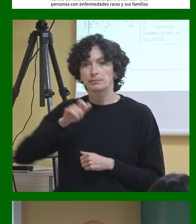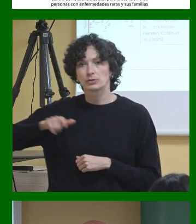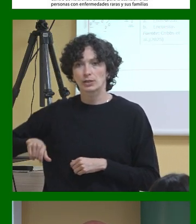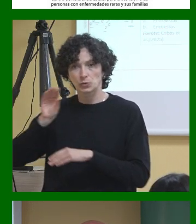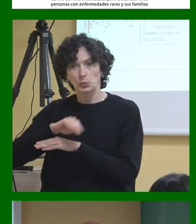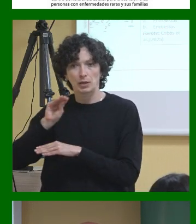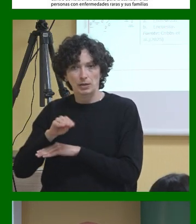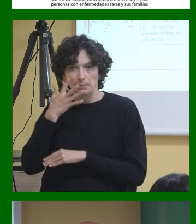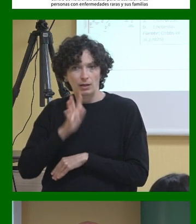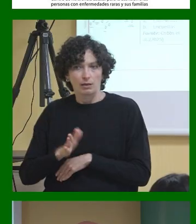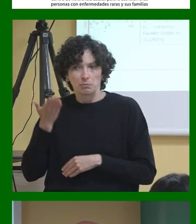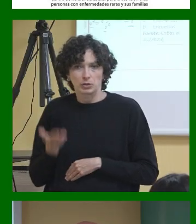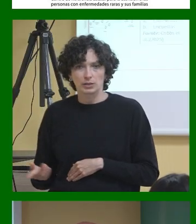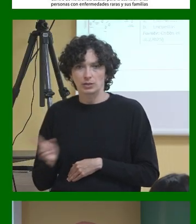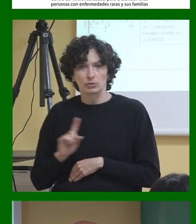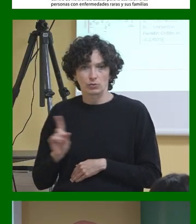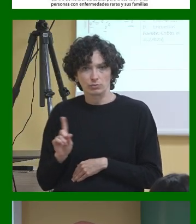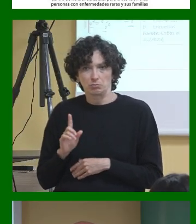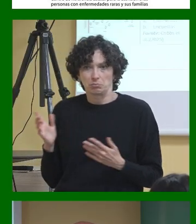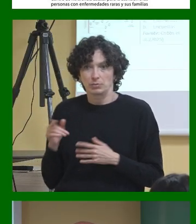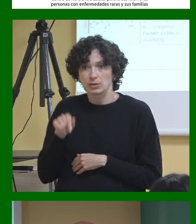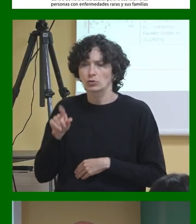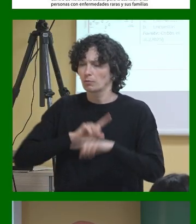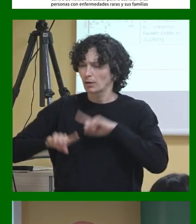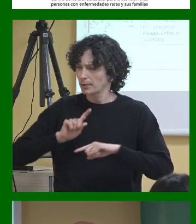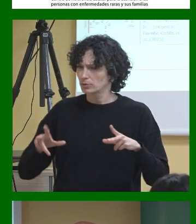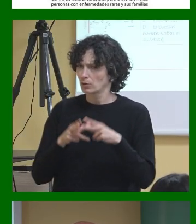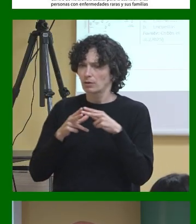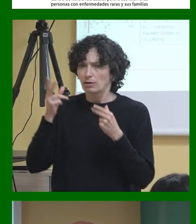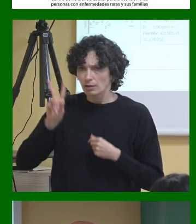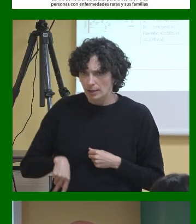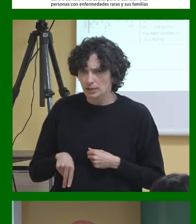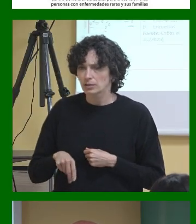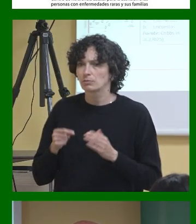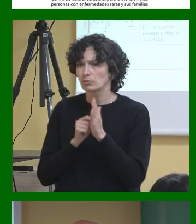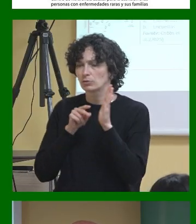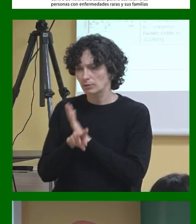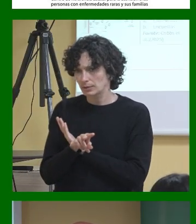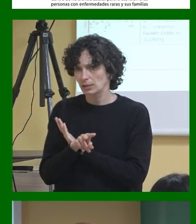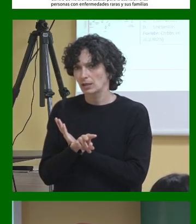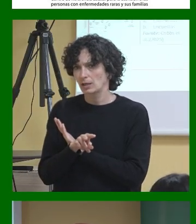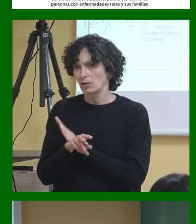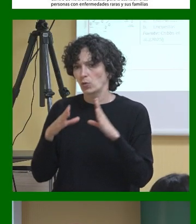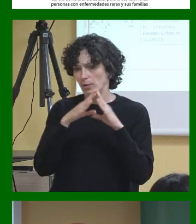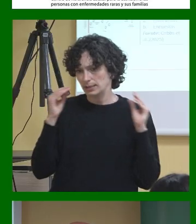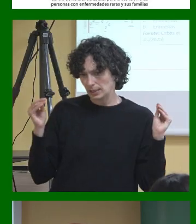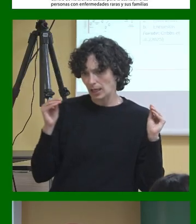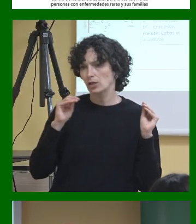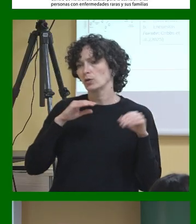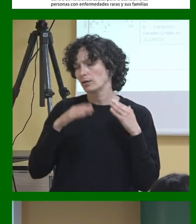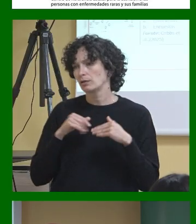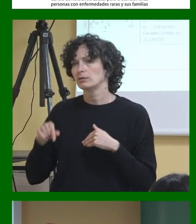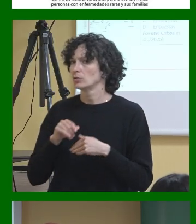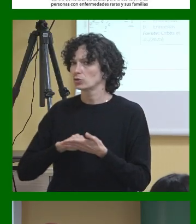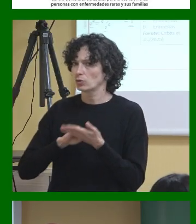cuidadores, o importa mucho menos. Y esto es un problema social y que hay que resolver de una perspectiva de las universidades, etc. Importa